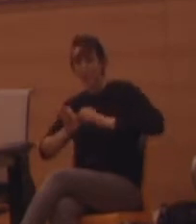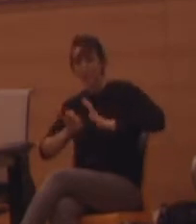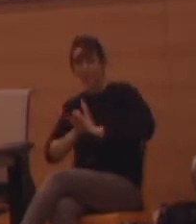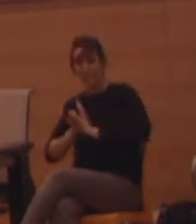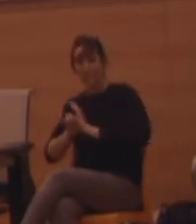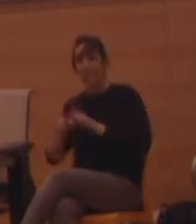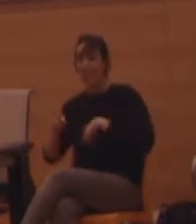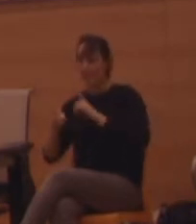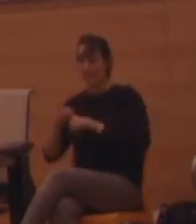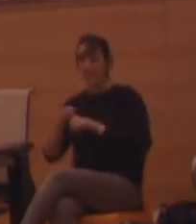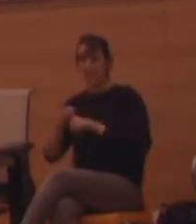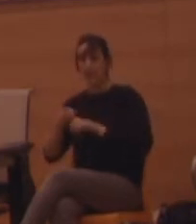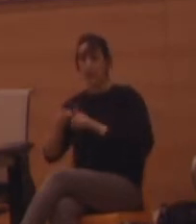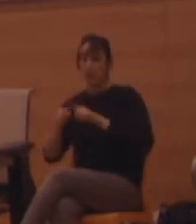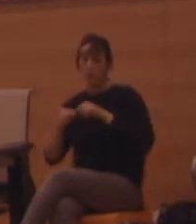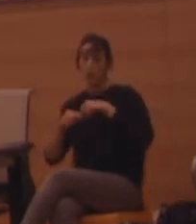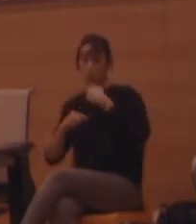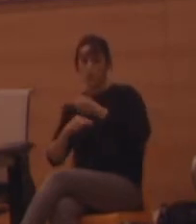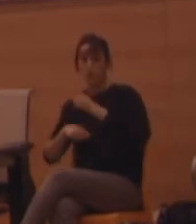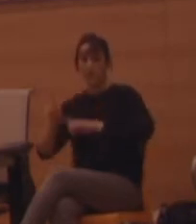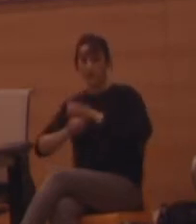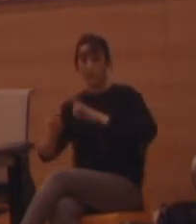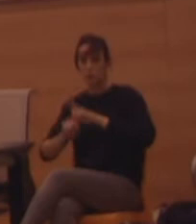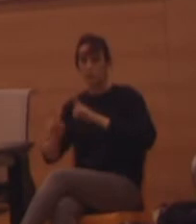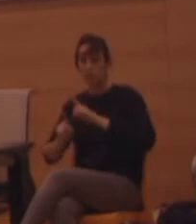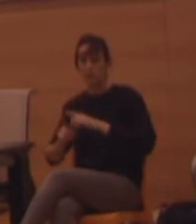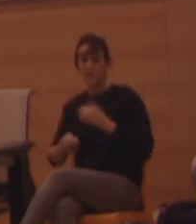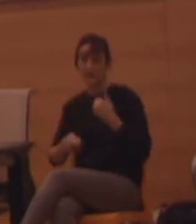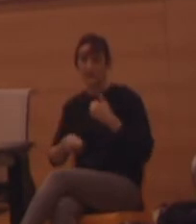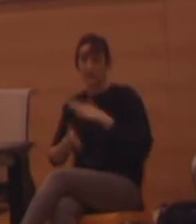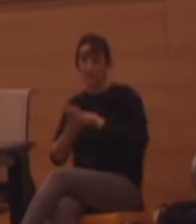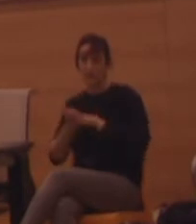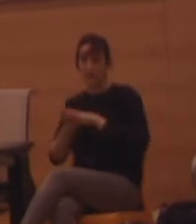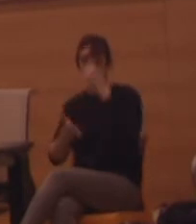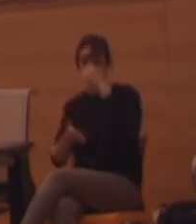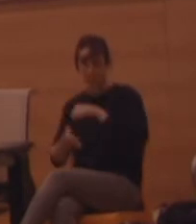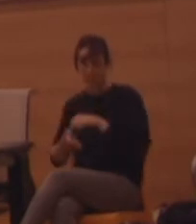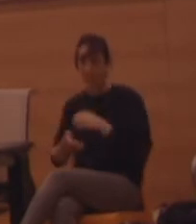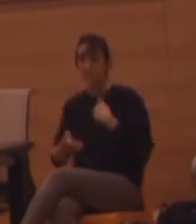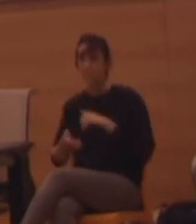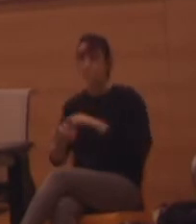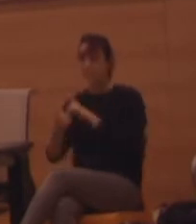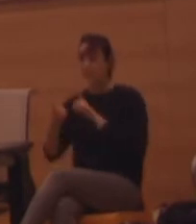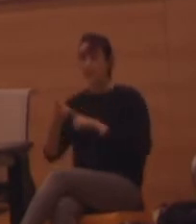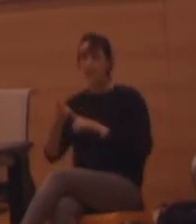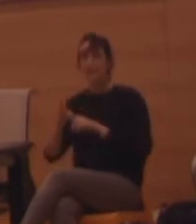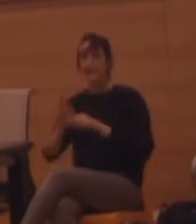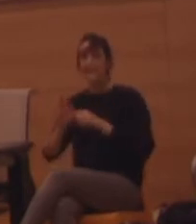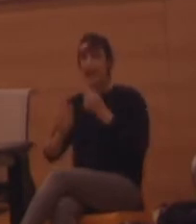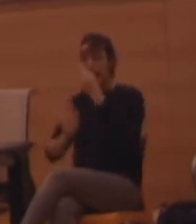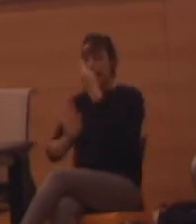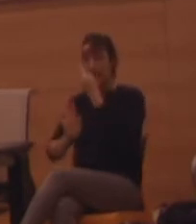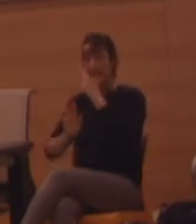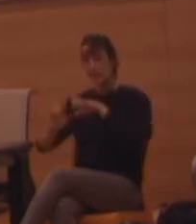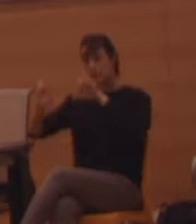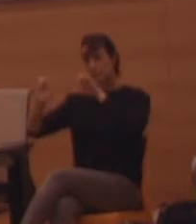plantar como consecuencia de las neuropatías, como se ha dicho hasta ahora. Las gangrenas que tenemos en la parte superior, vemos ahí una